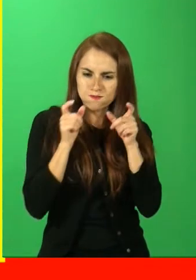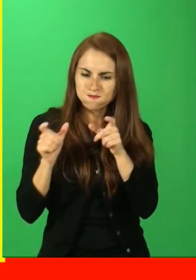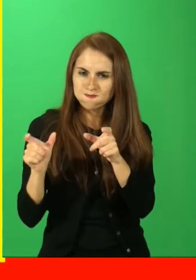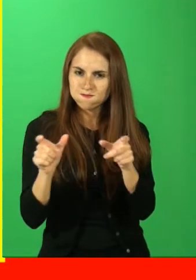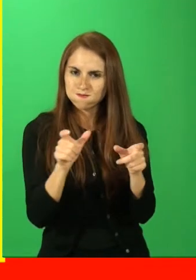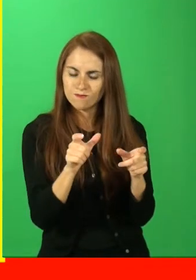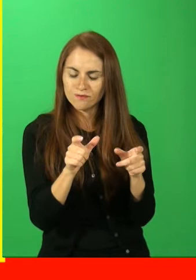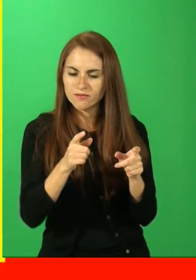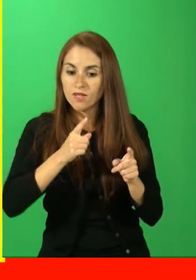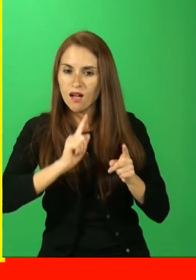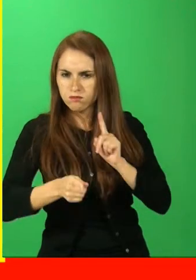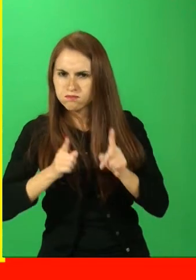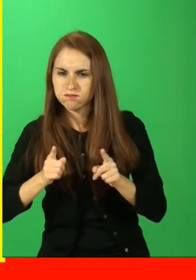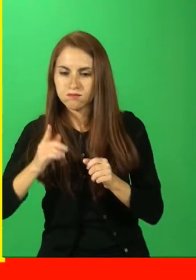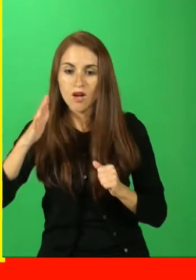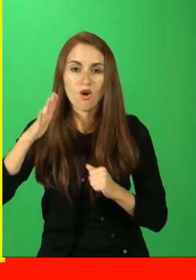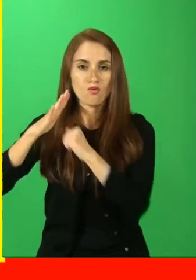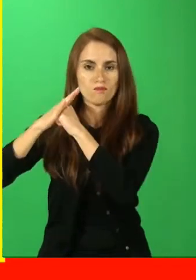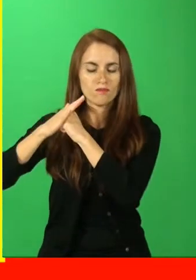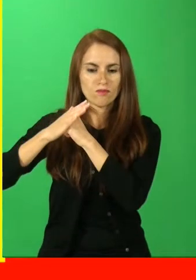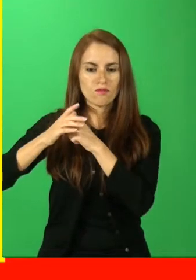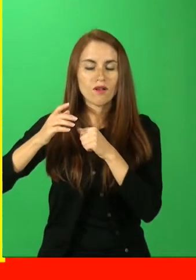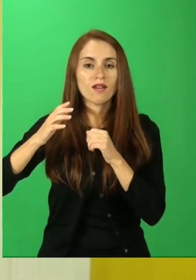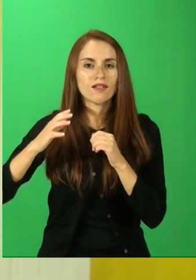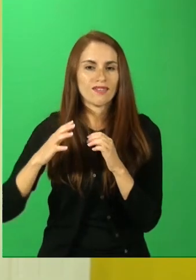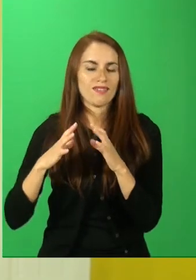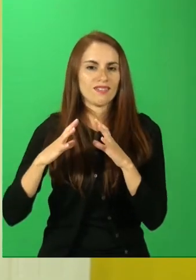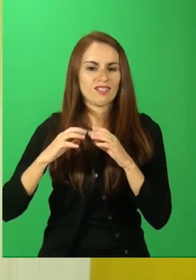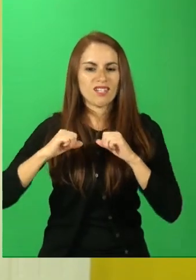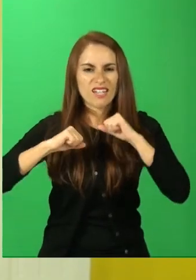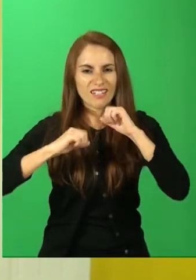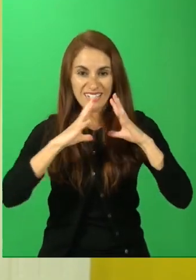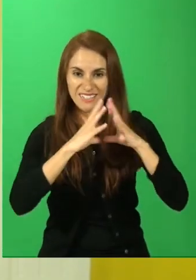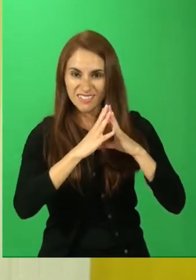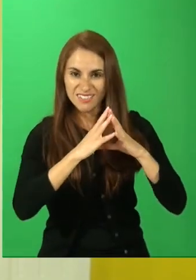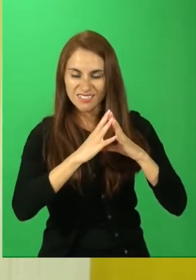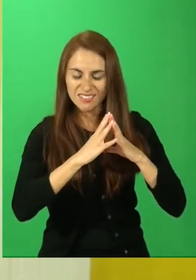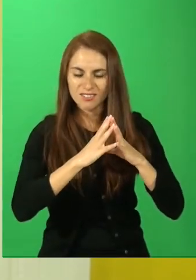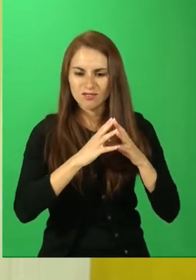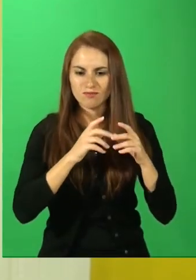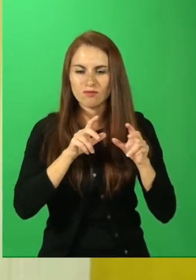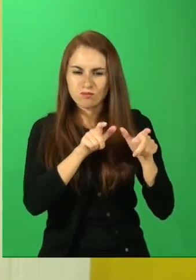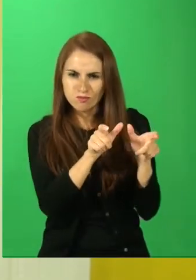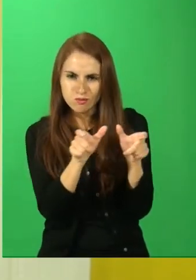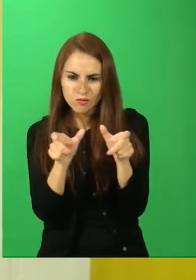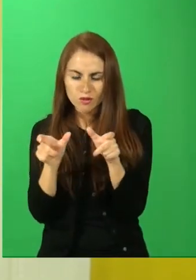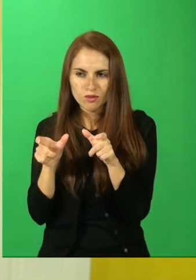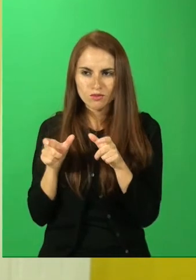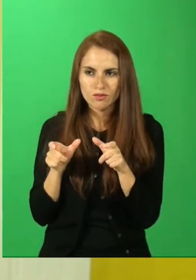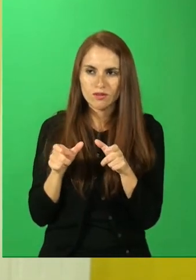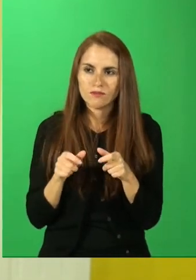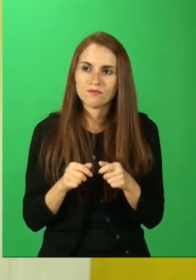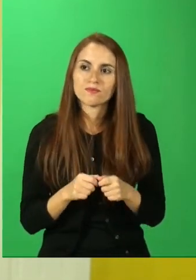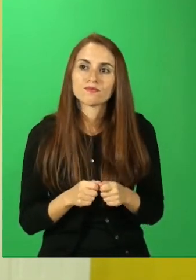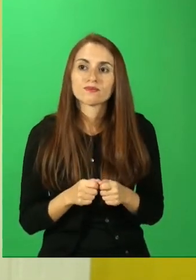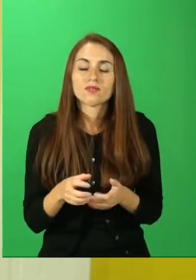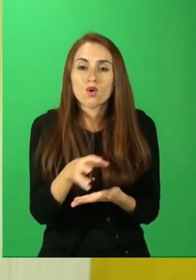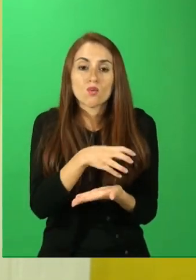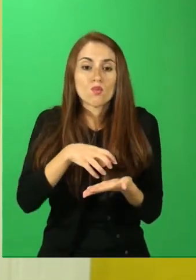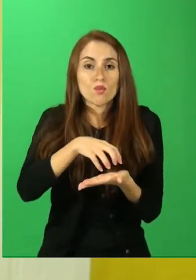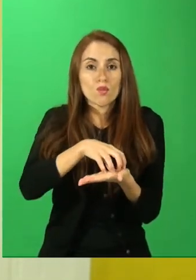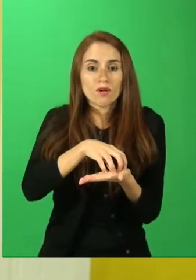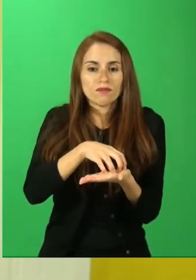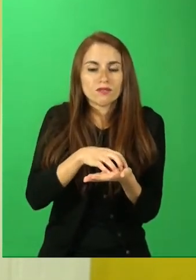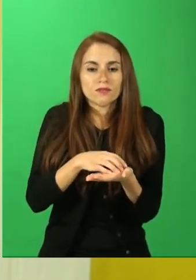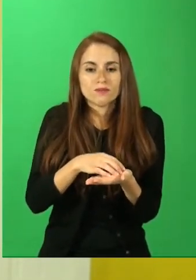es autoritario porque utiliza las fuerzas armadas, el ejército y todo el poder. El pueblo no tiene nada que